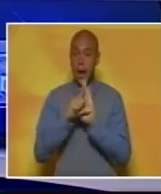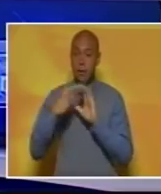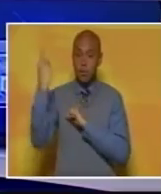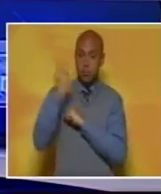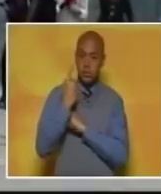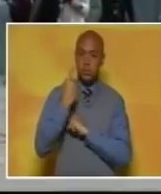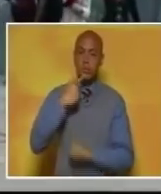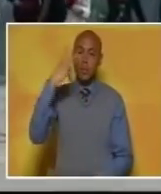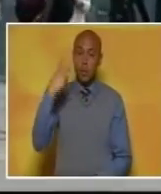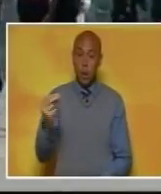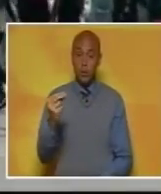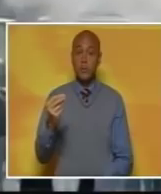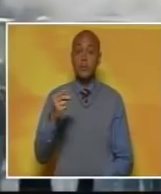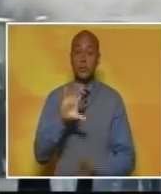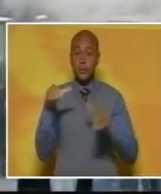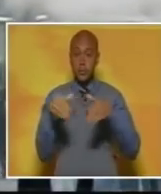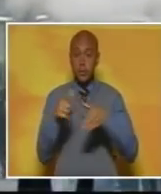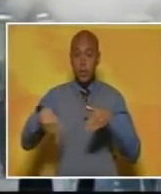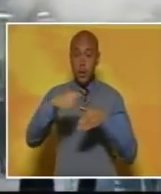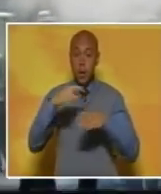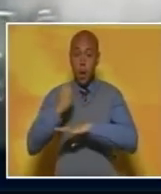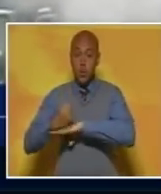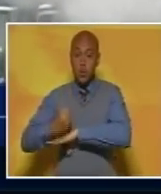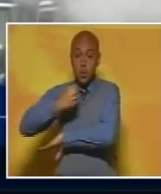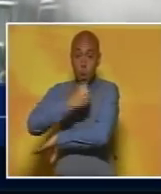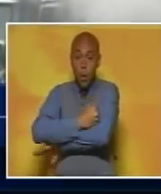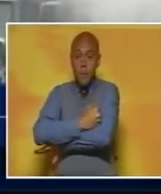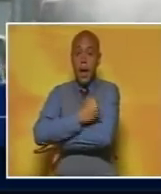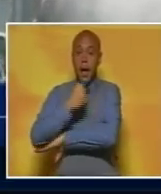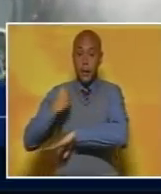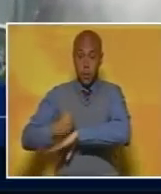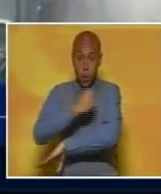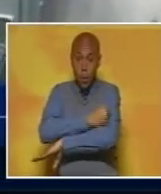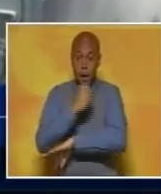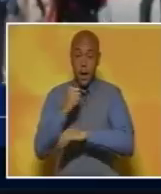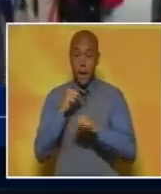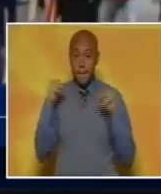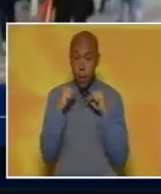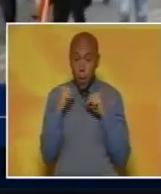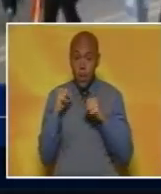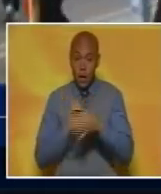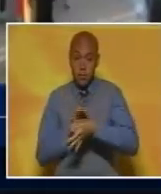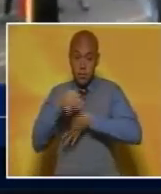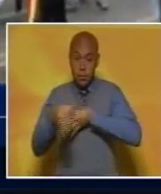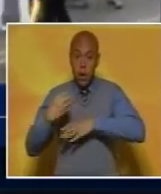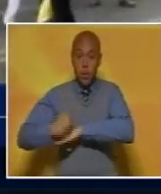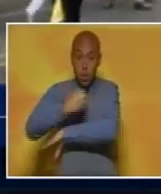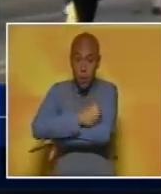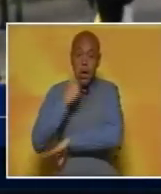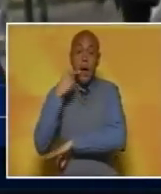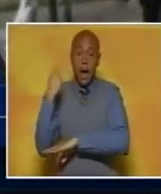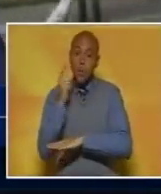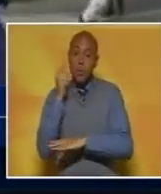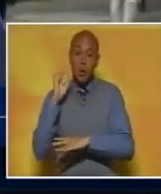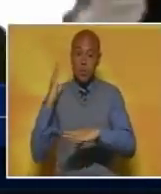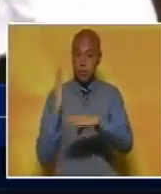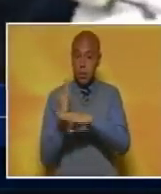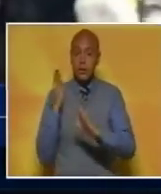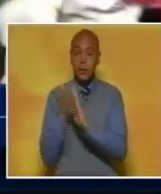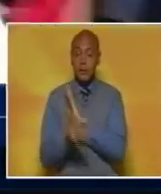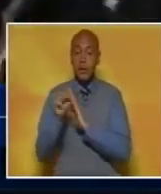gobierno. En el sector de Suba, al noreste de la capital, se reportaron bloqueos a las estaciones del sistema de